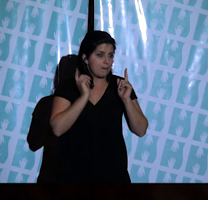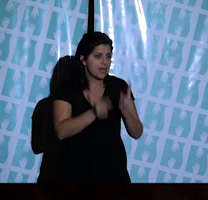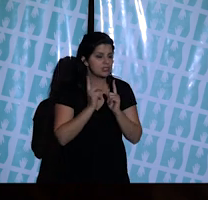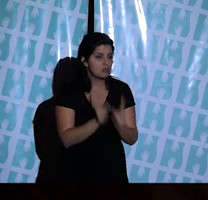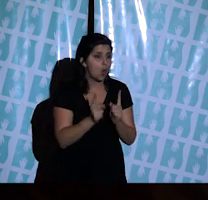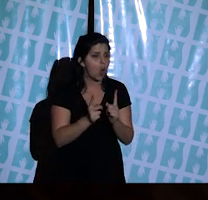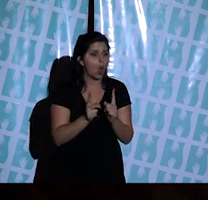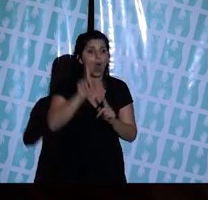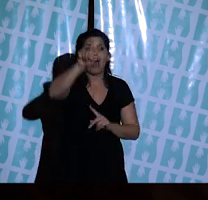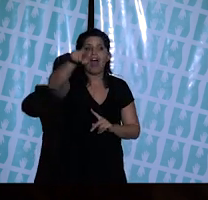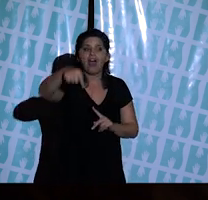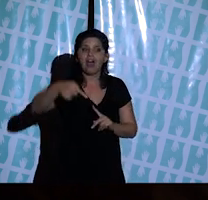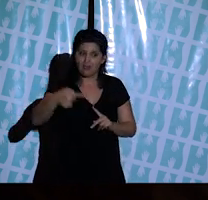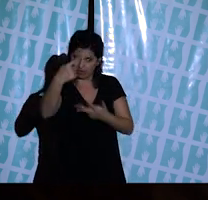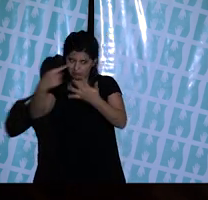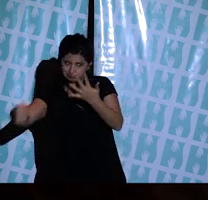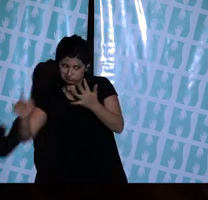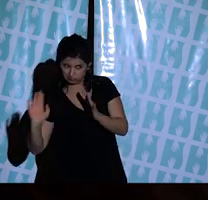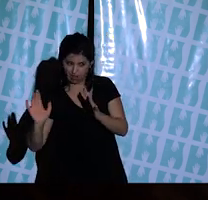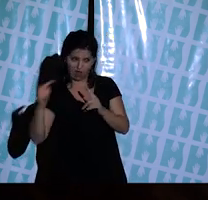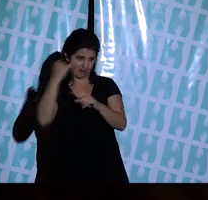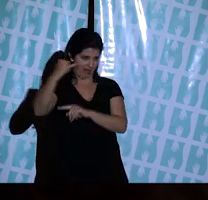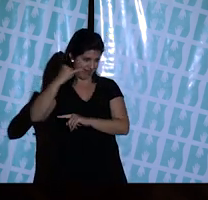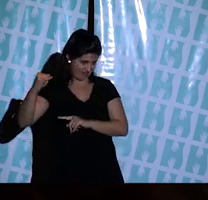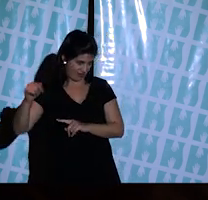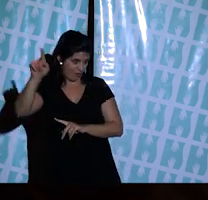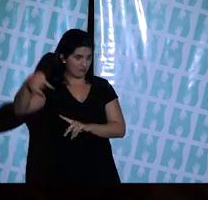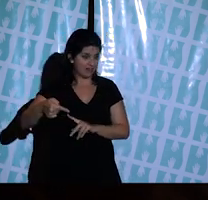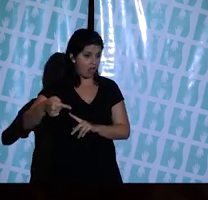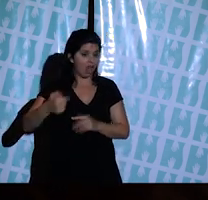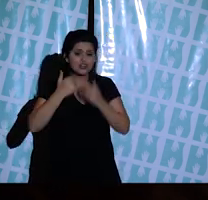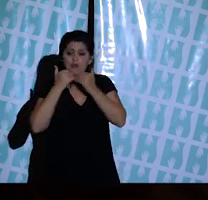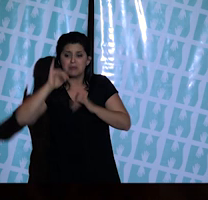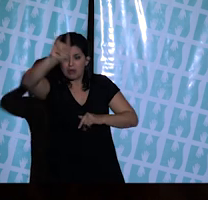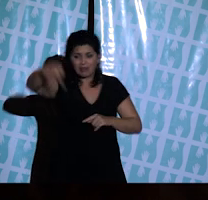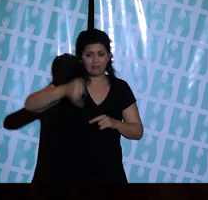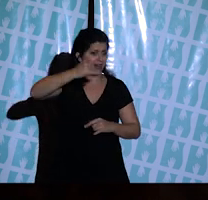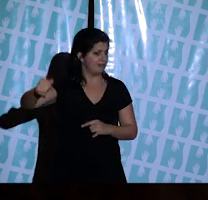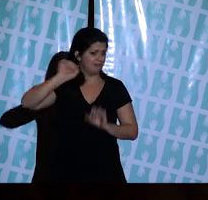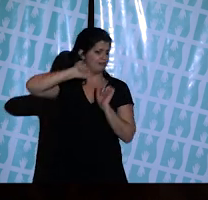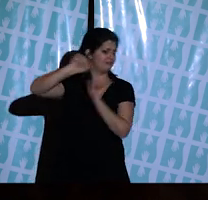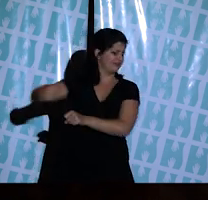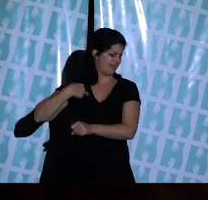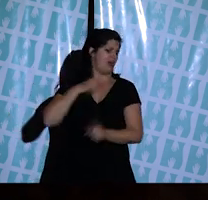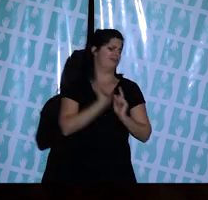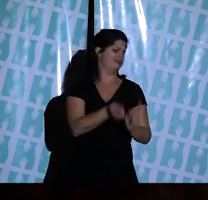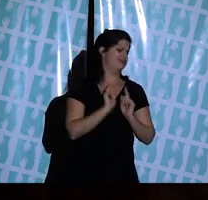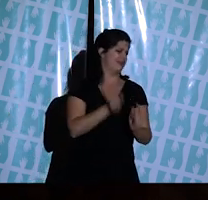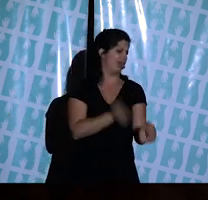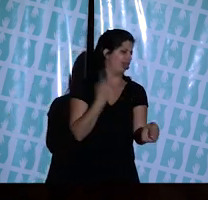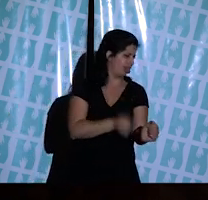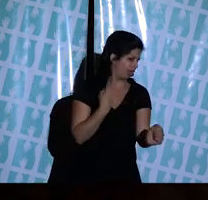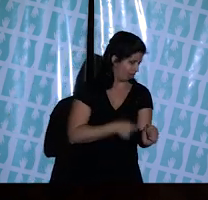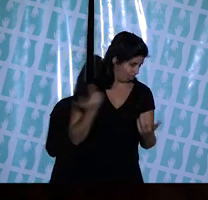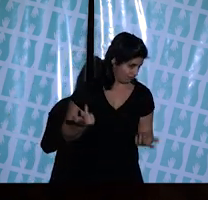con consecuencias adversas y continuar haciéndolo pese a ellas. Eso es la definición de adicción.